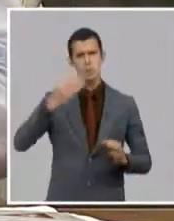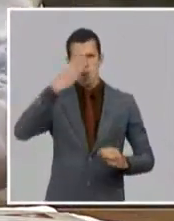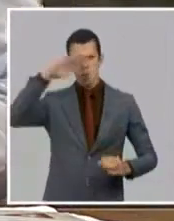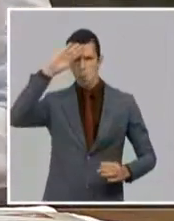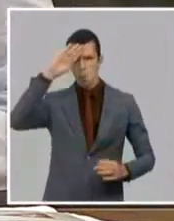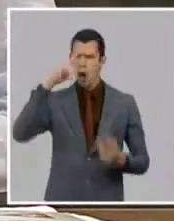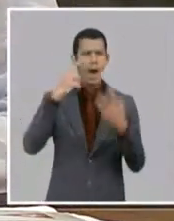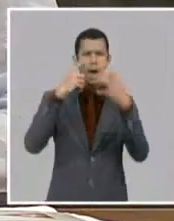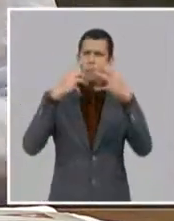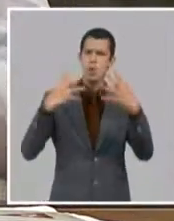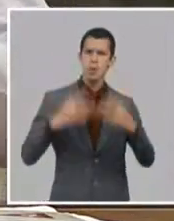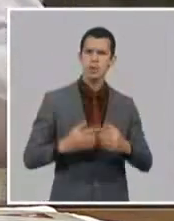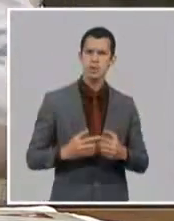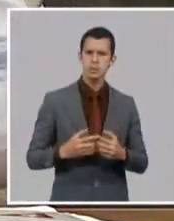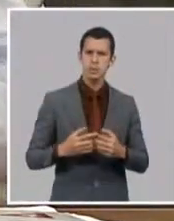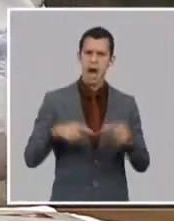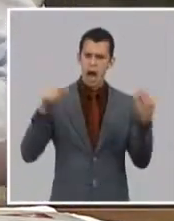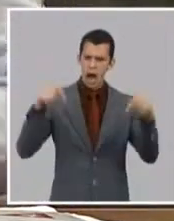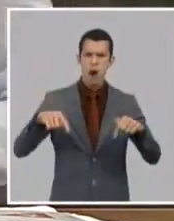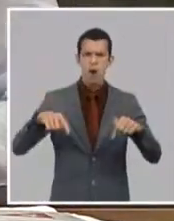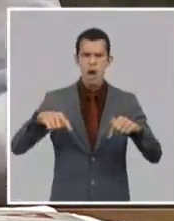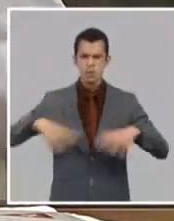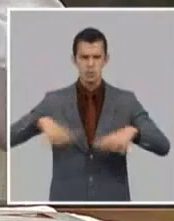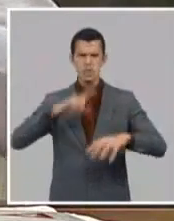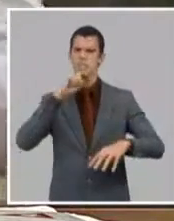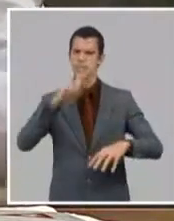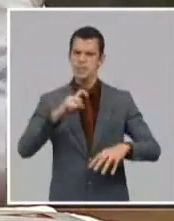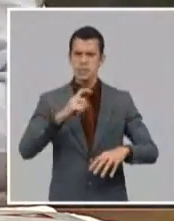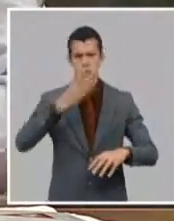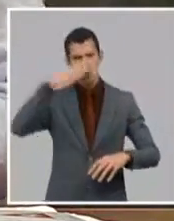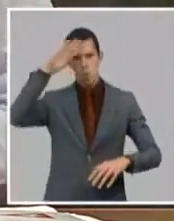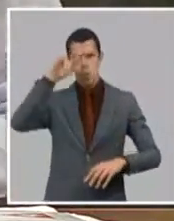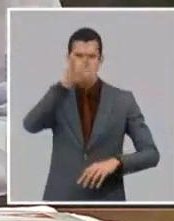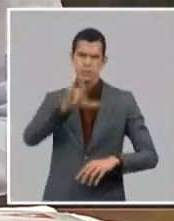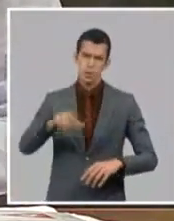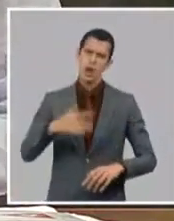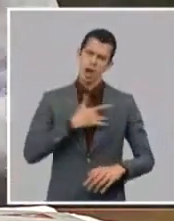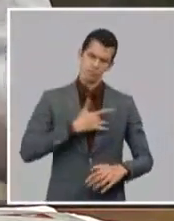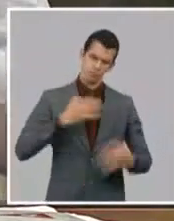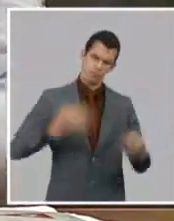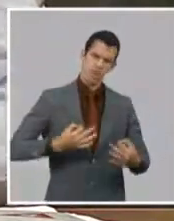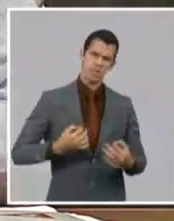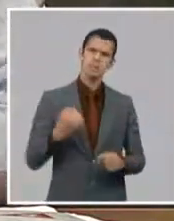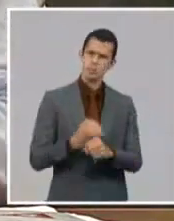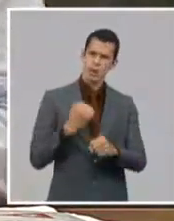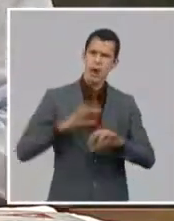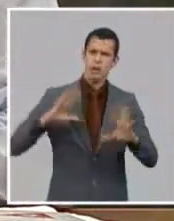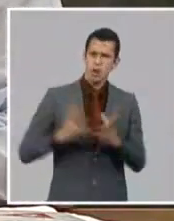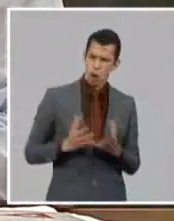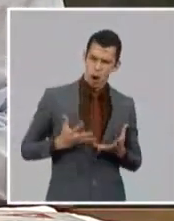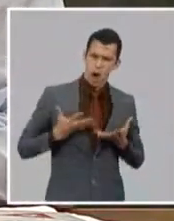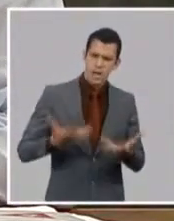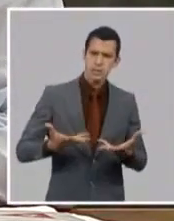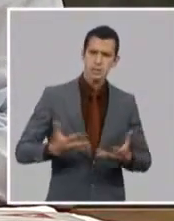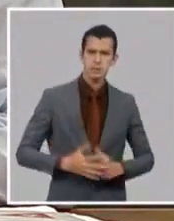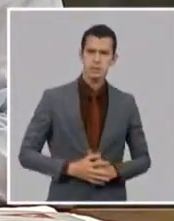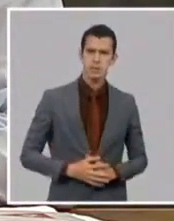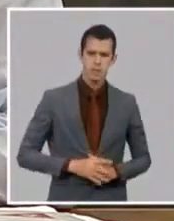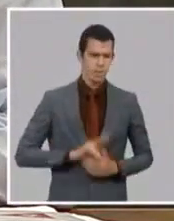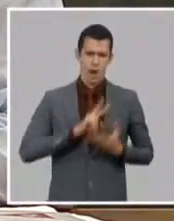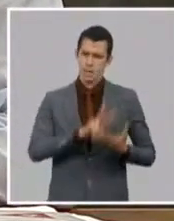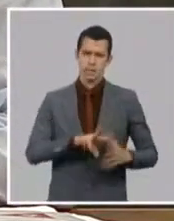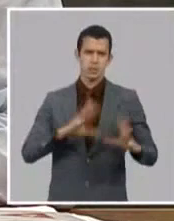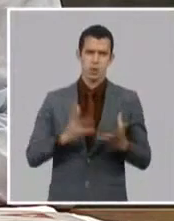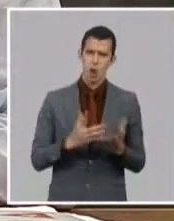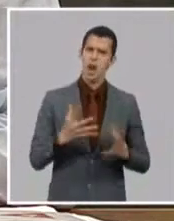va a actuar de esa manera, sin decepciones, sin miedo, con mucha valentía y con